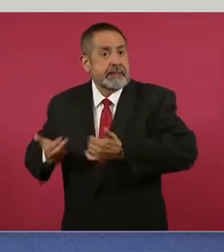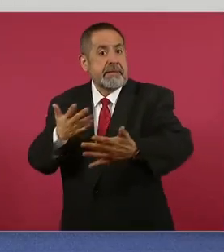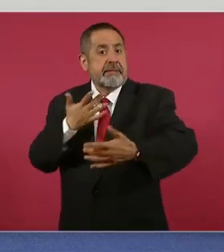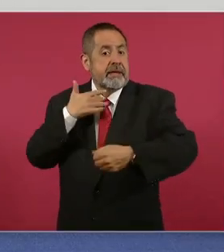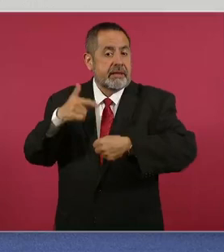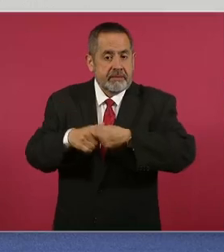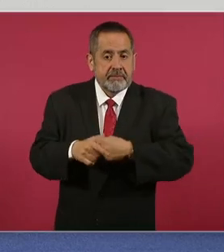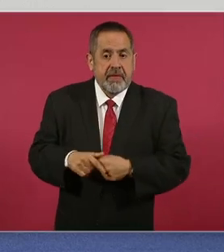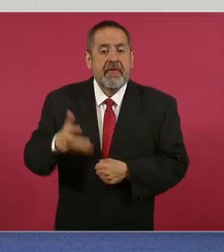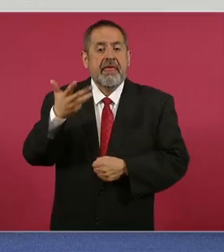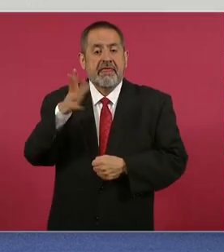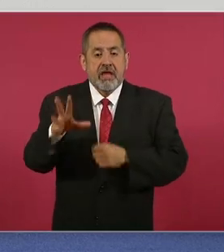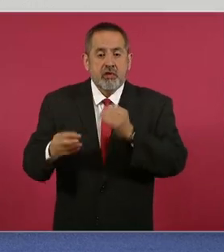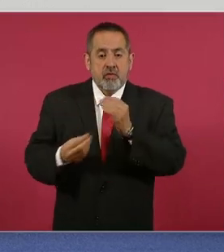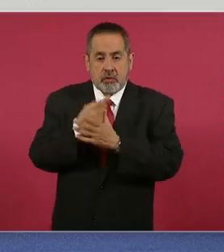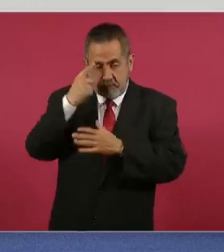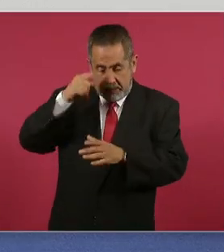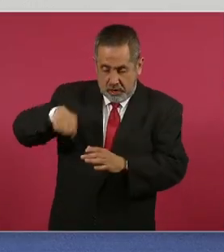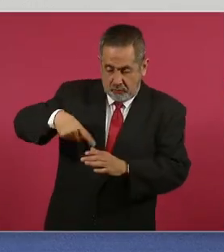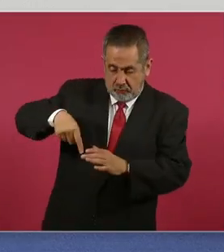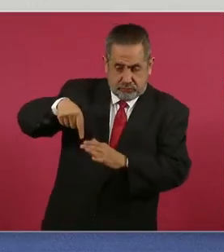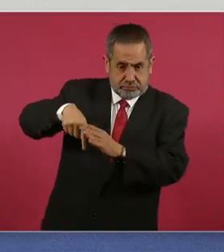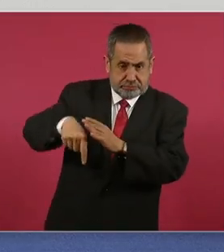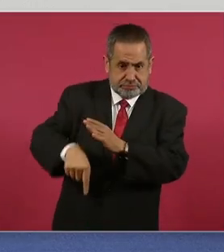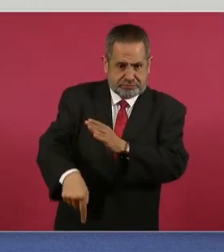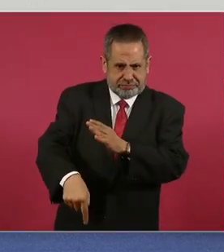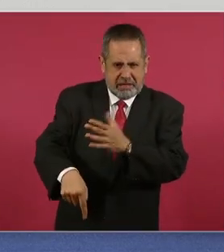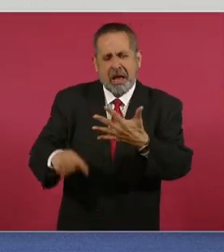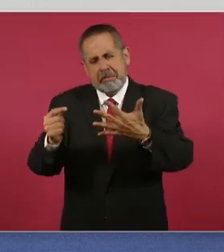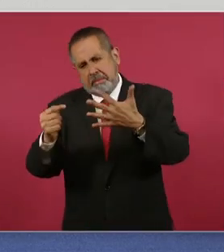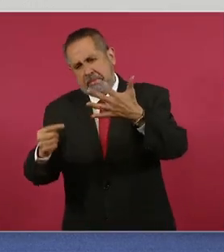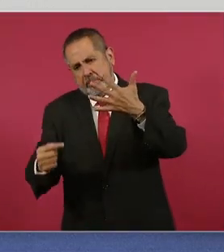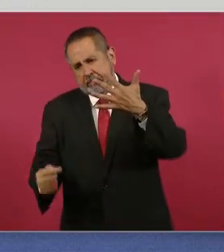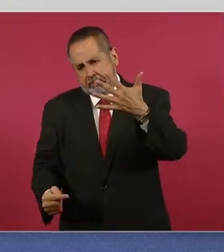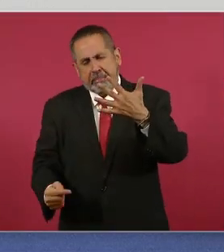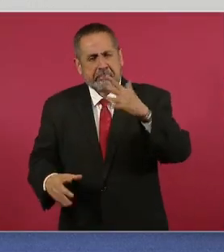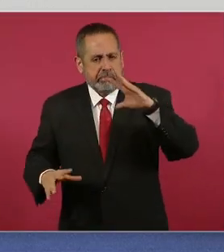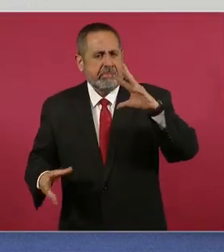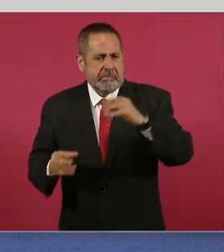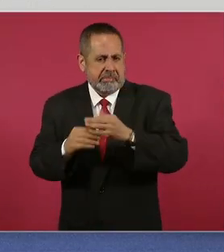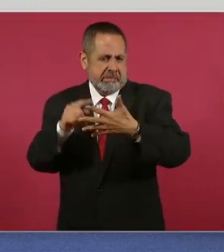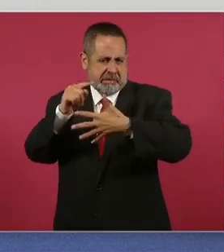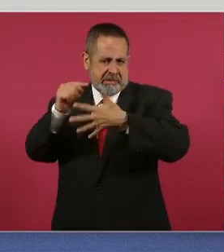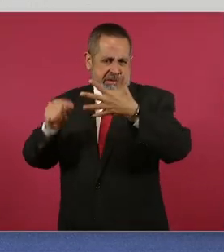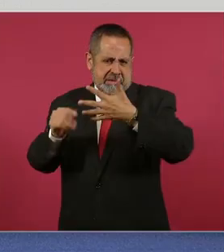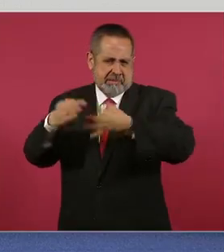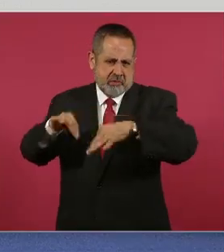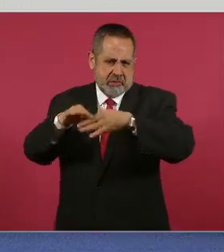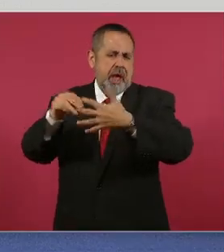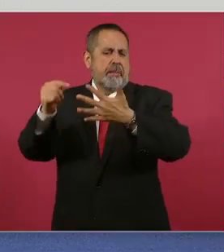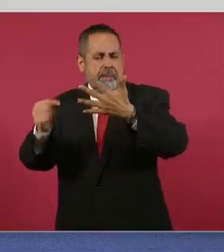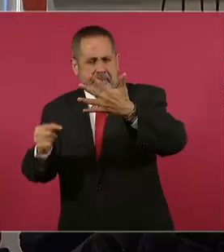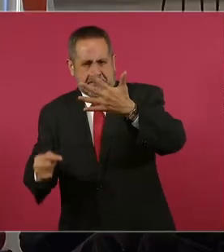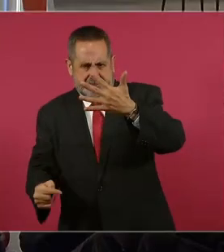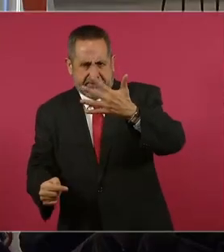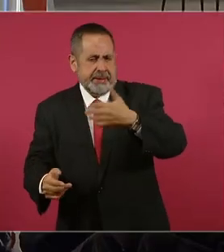y 10 nuevos equipos de perforación, entre otras muchas cosas. Digamos que son las relevantes.